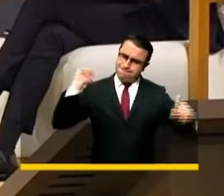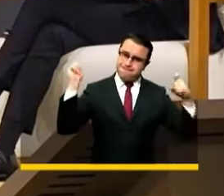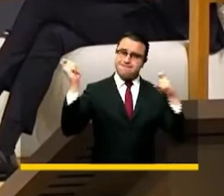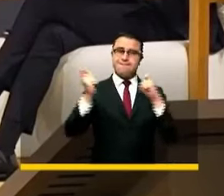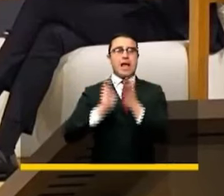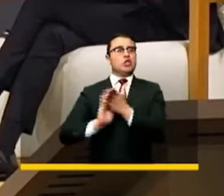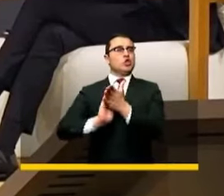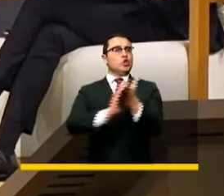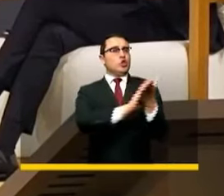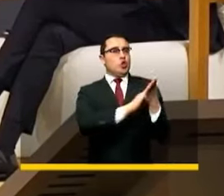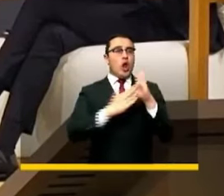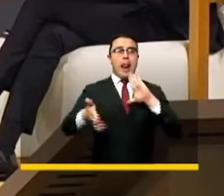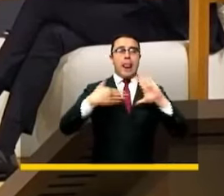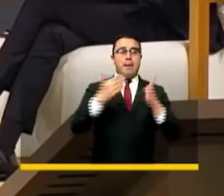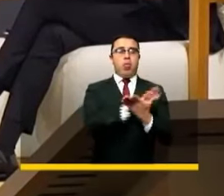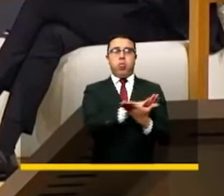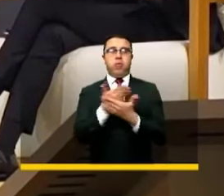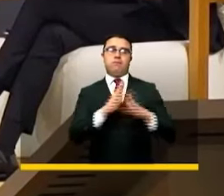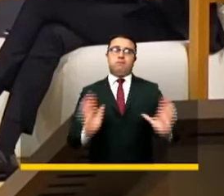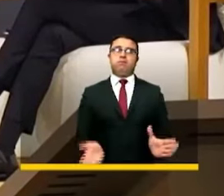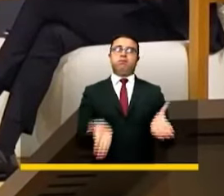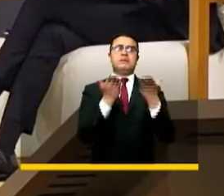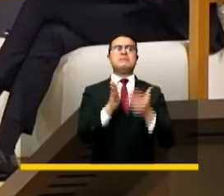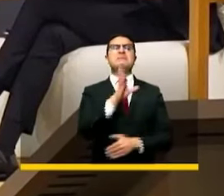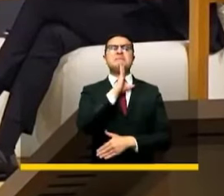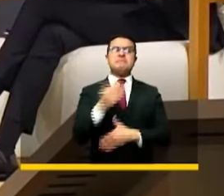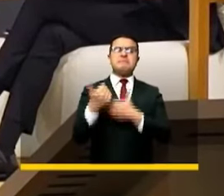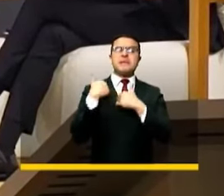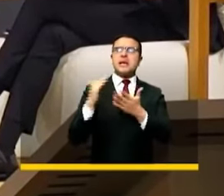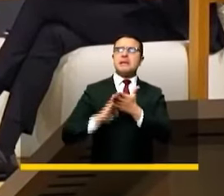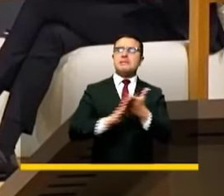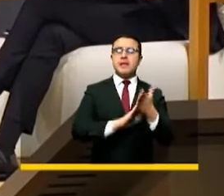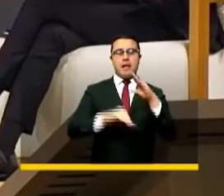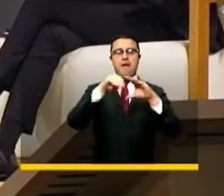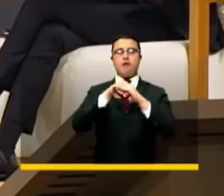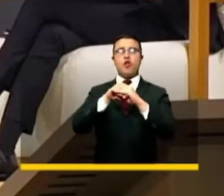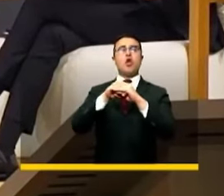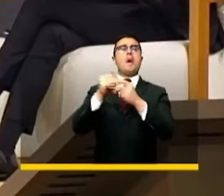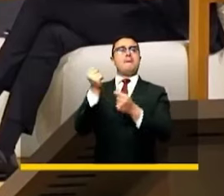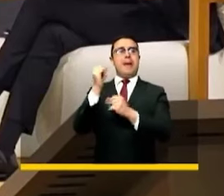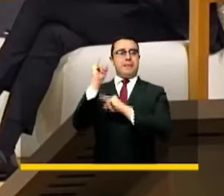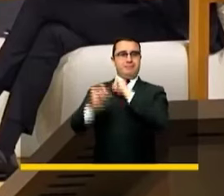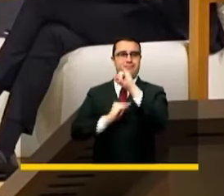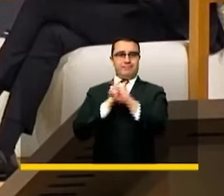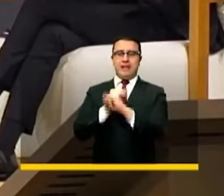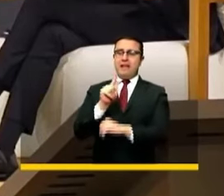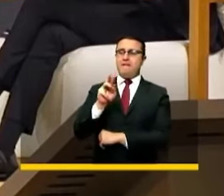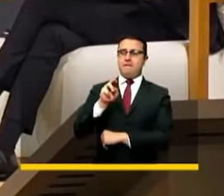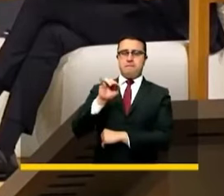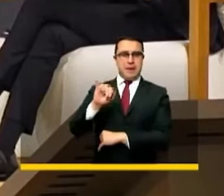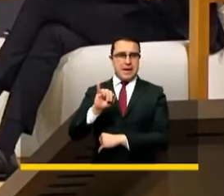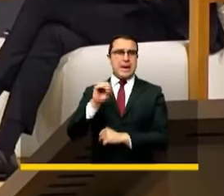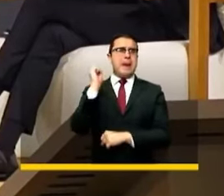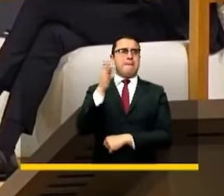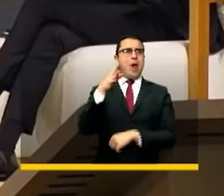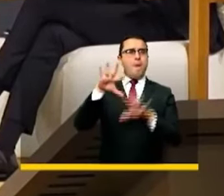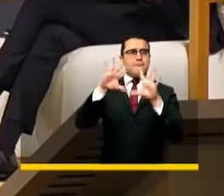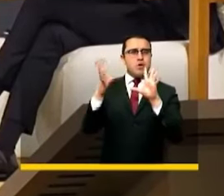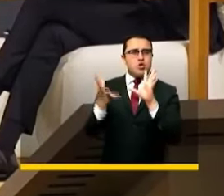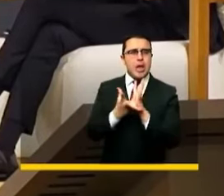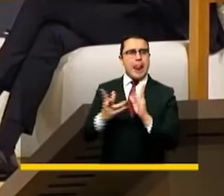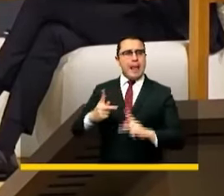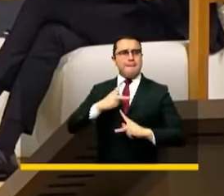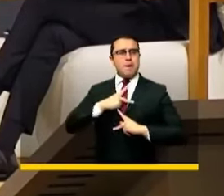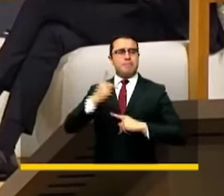Eso está en manos del FMI, eso está en manos de quienes son los propietarios del FMI, del Banco Mundial, etc. Es